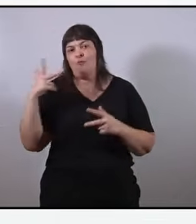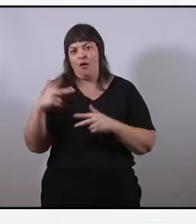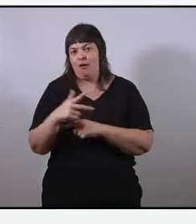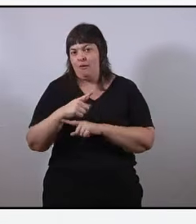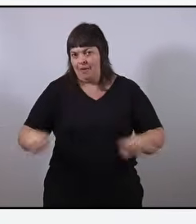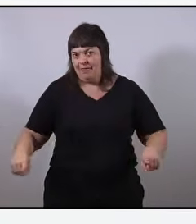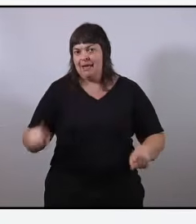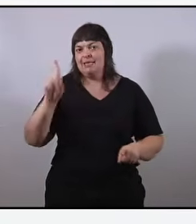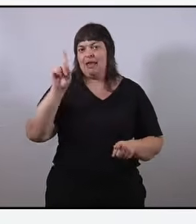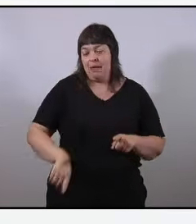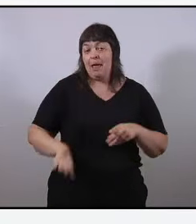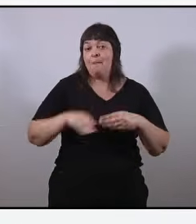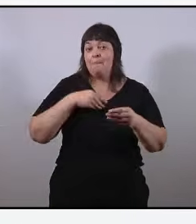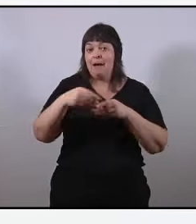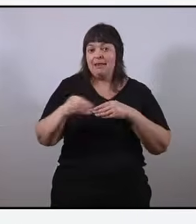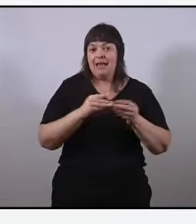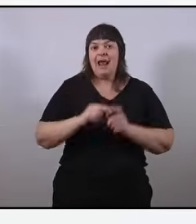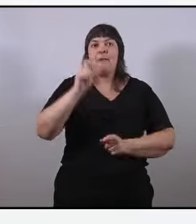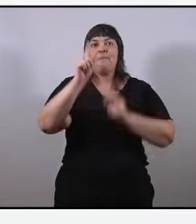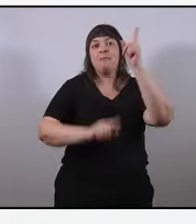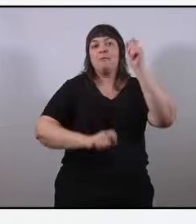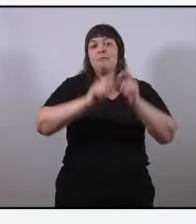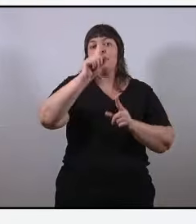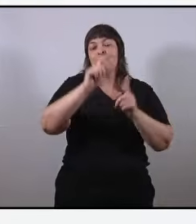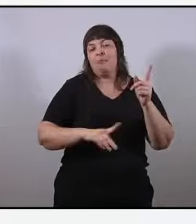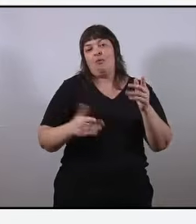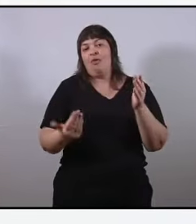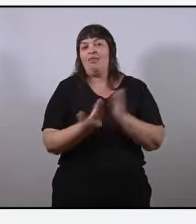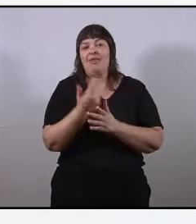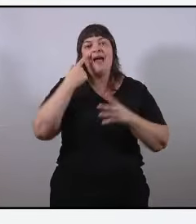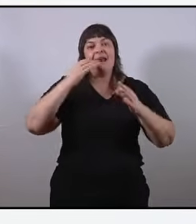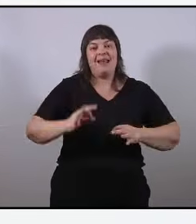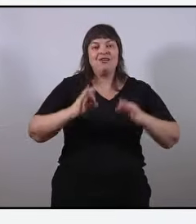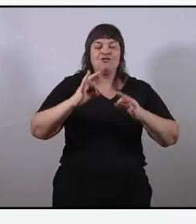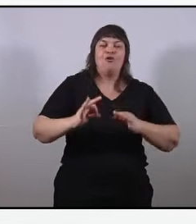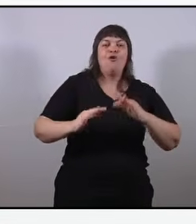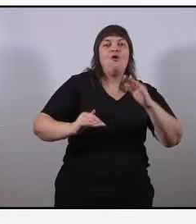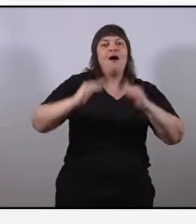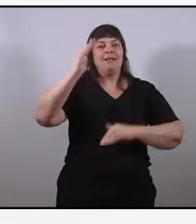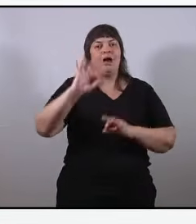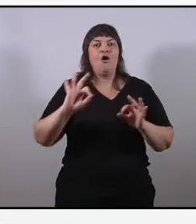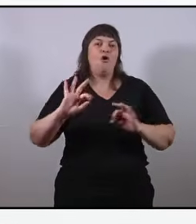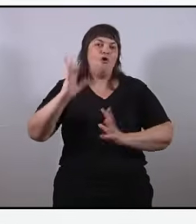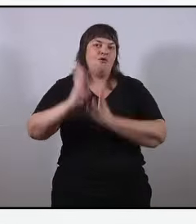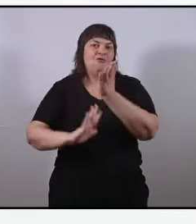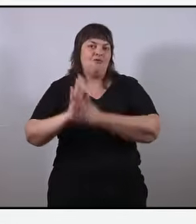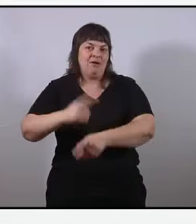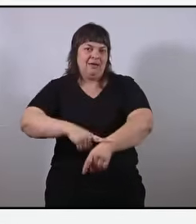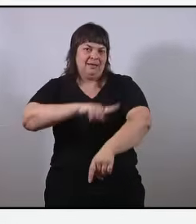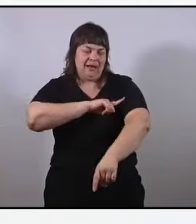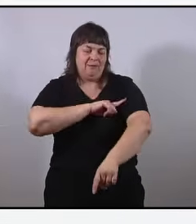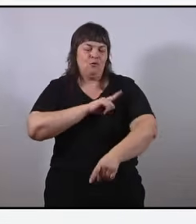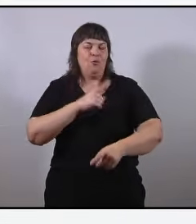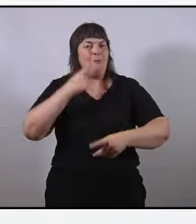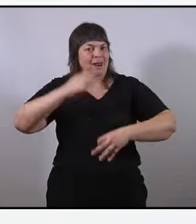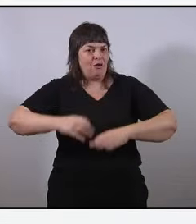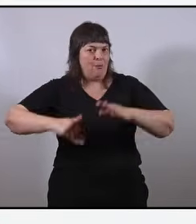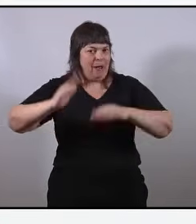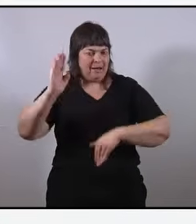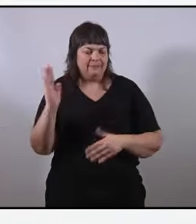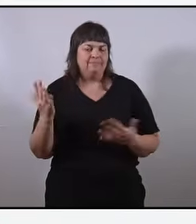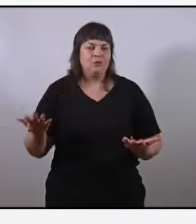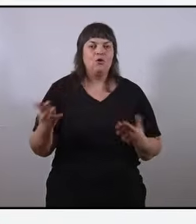el uso del material pirotécnico en días de riesgo alto o extremo de incendio. Respecto al uso